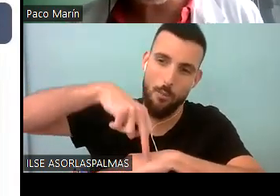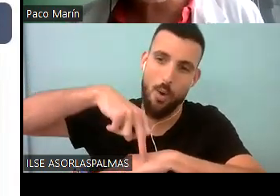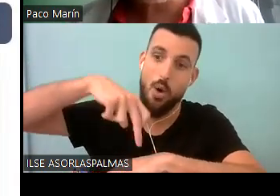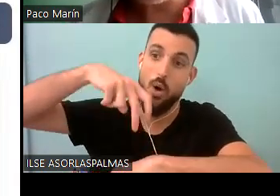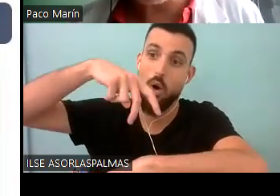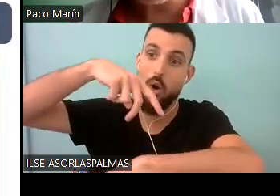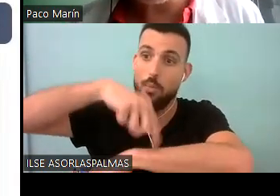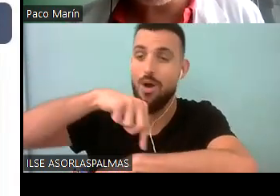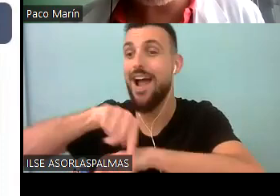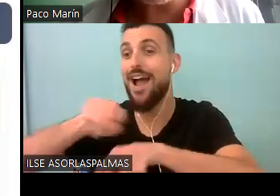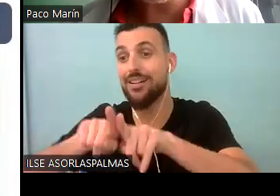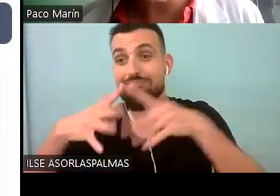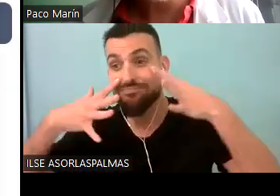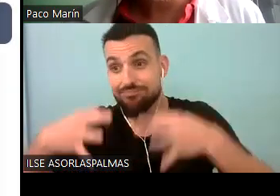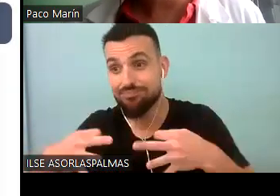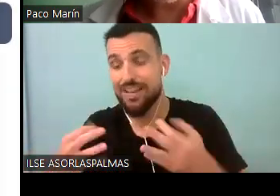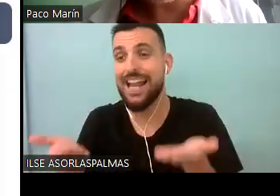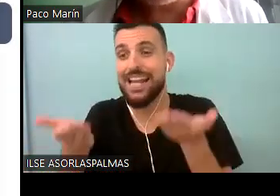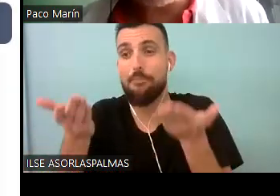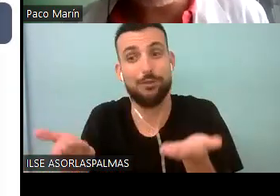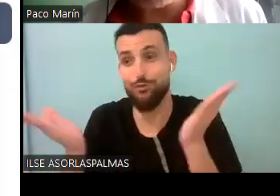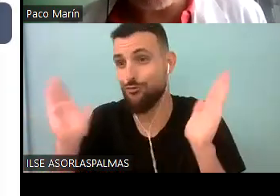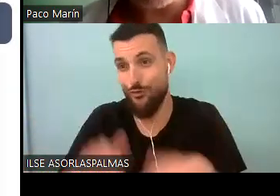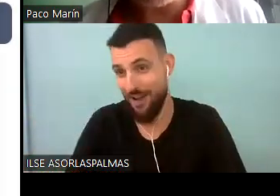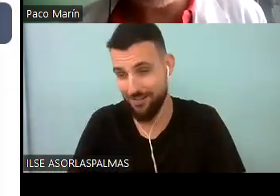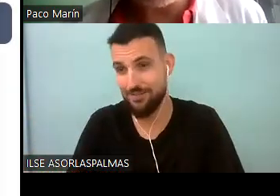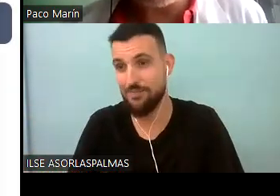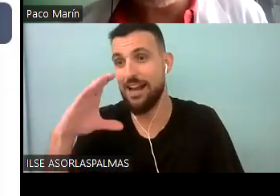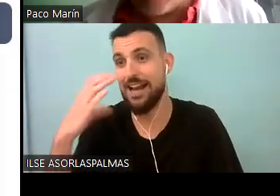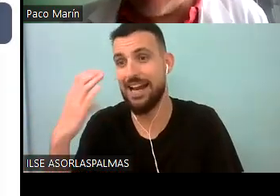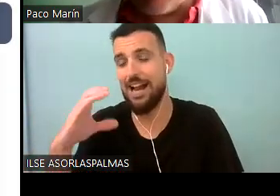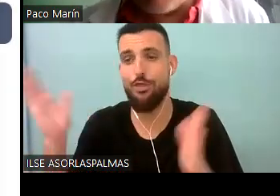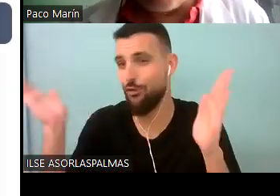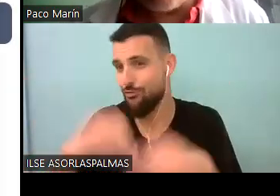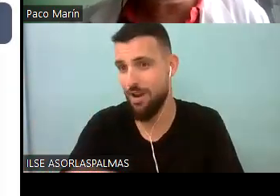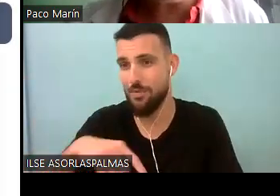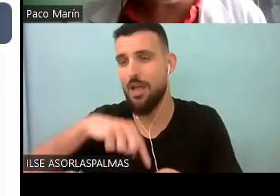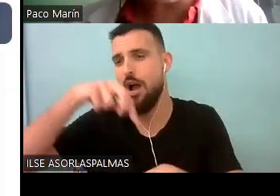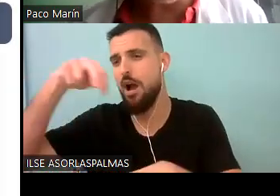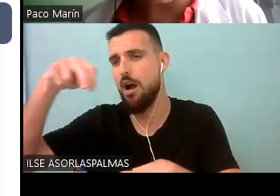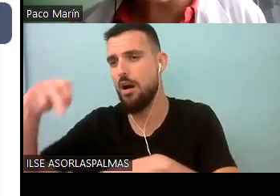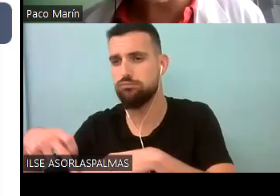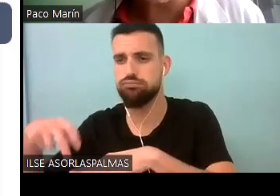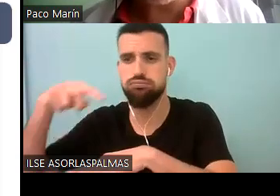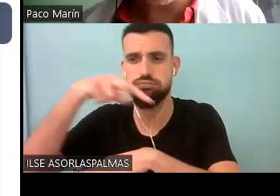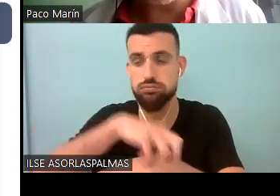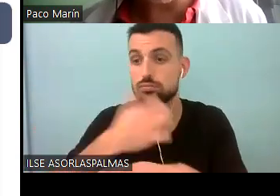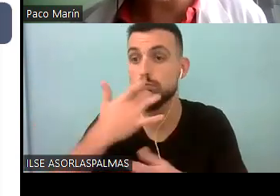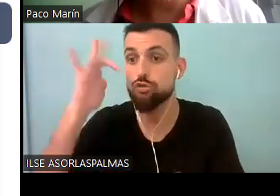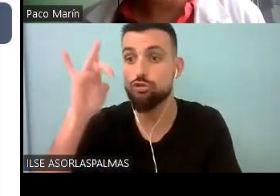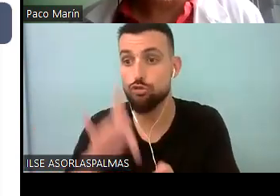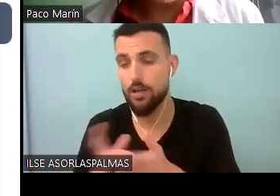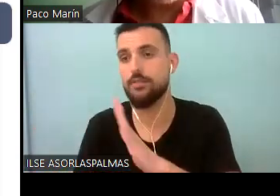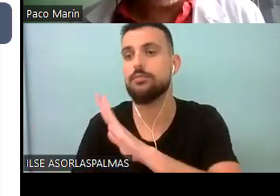sometidos a la gravedad, pues no va a haber depósito de calcio a nivel de los huesos y se va a generar una